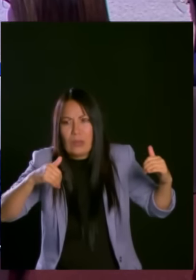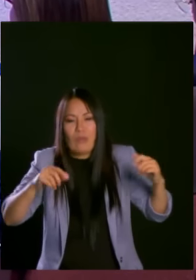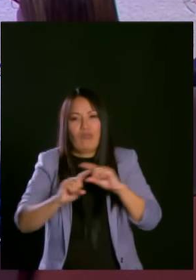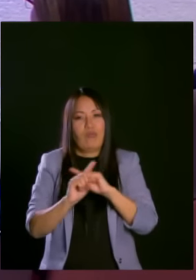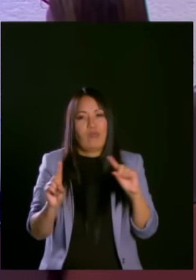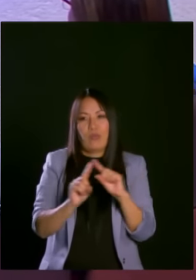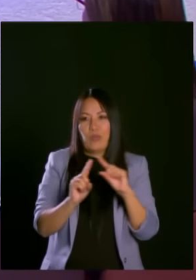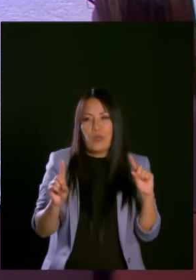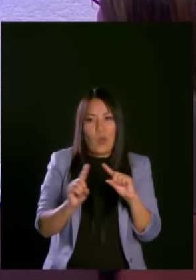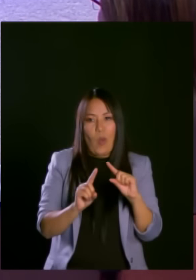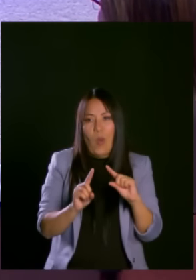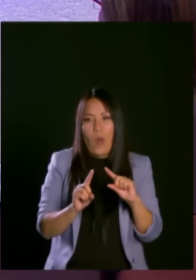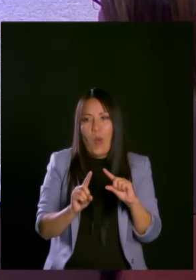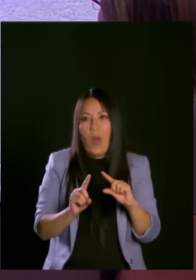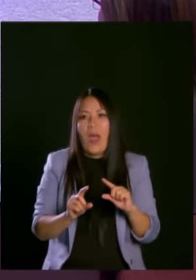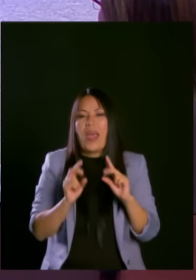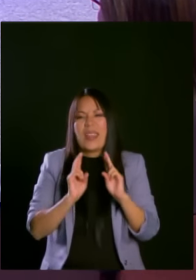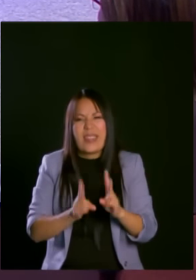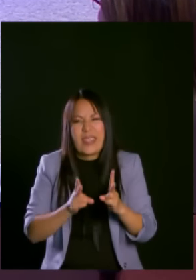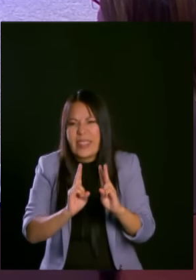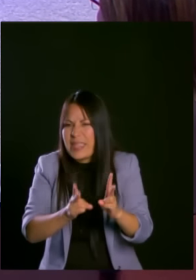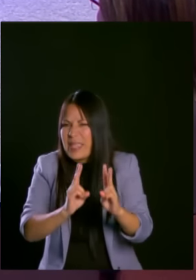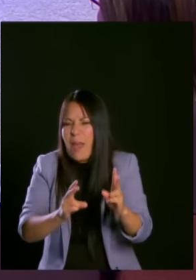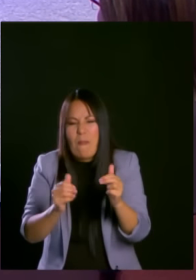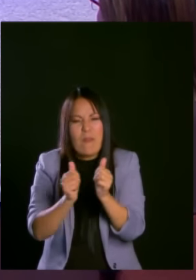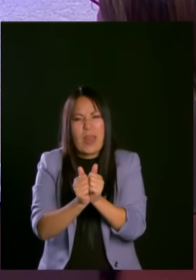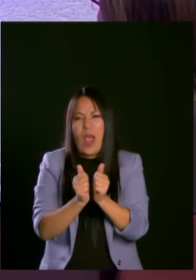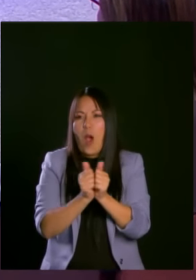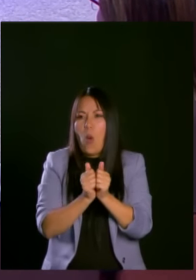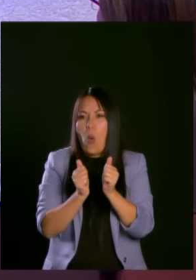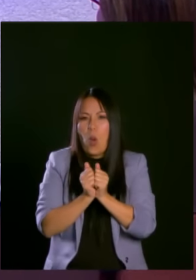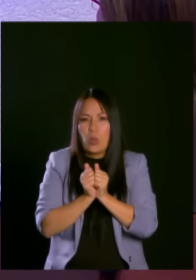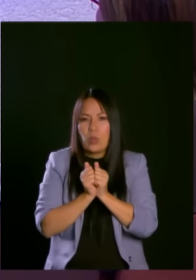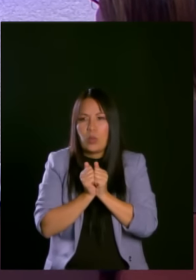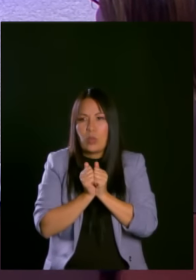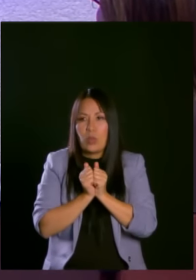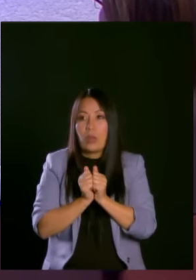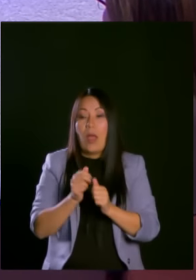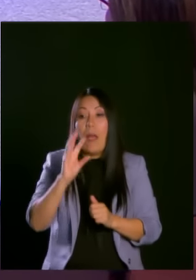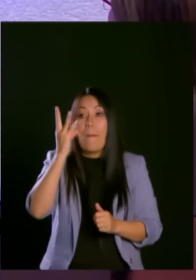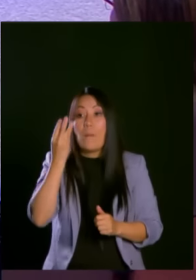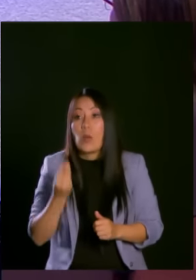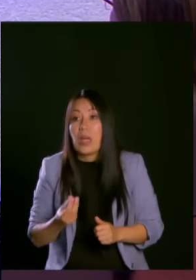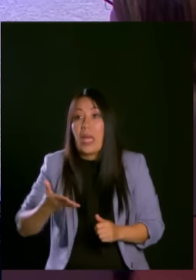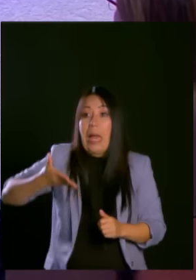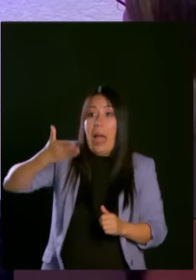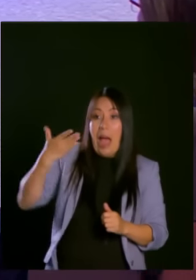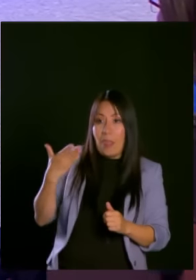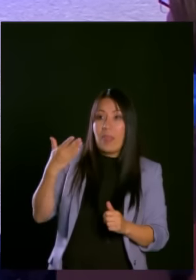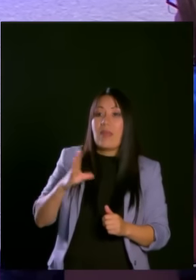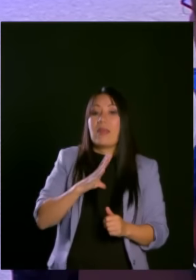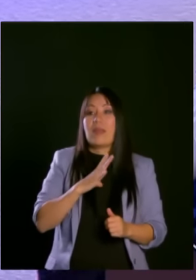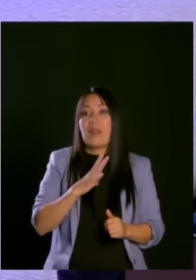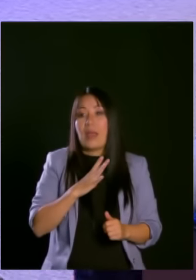Apartar no es no tener. Apartar es teniendo, alejarlo. Gracias,